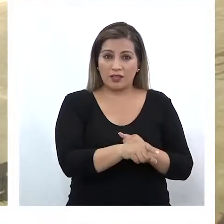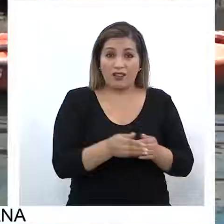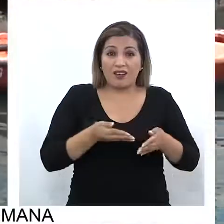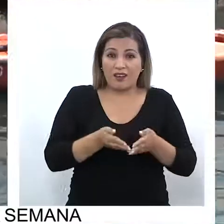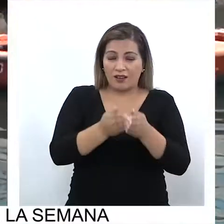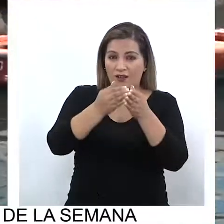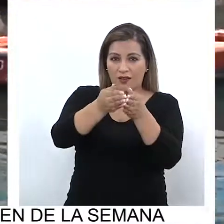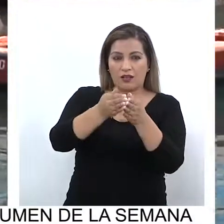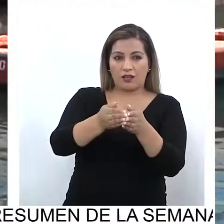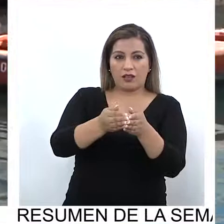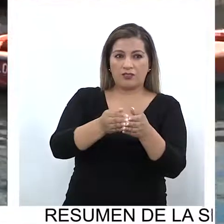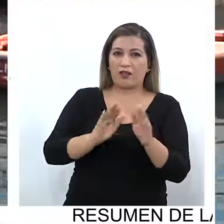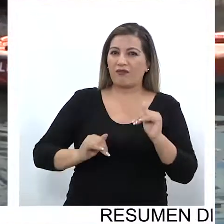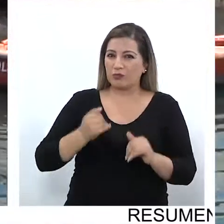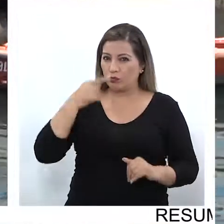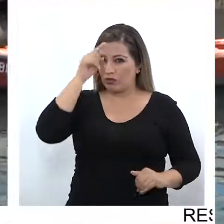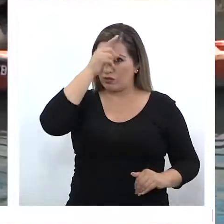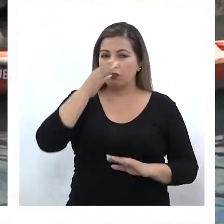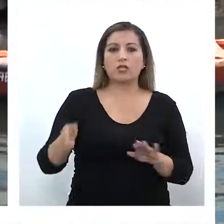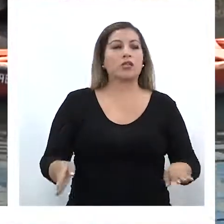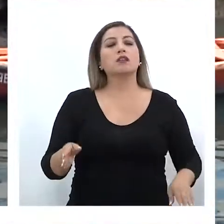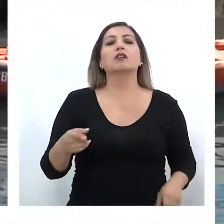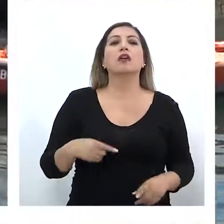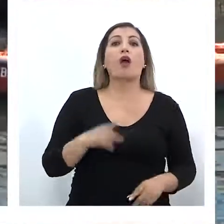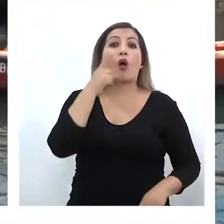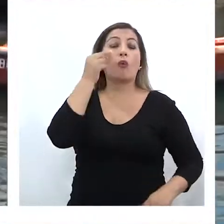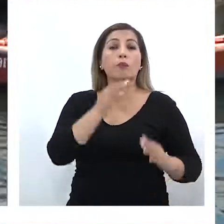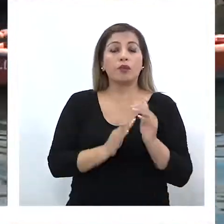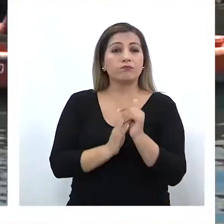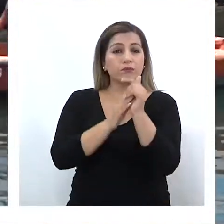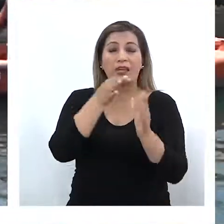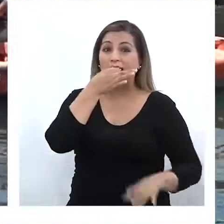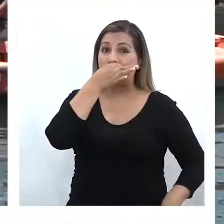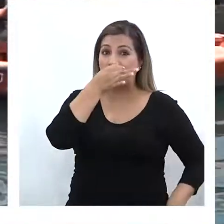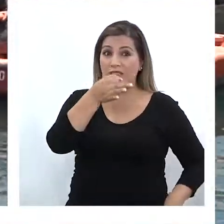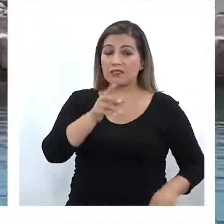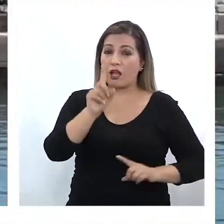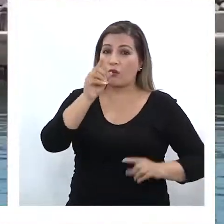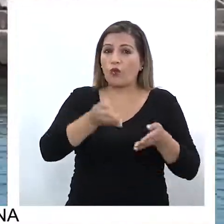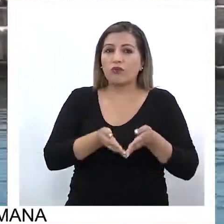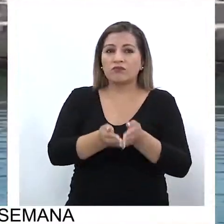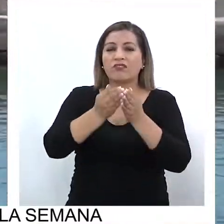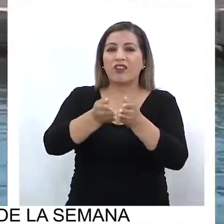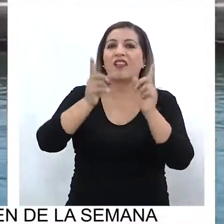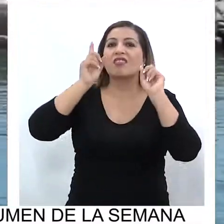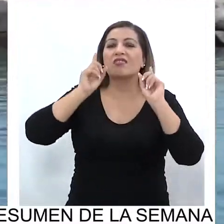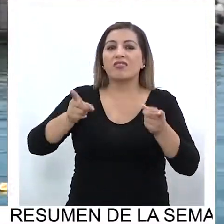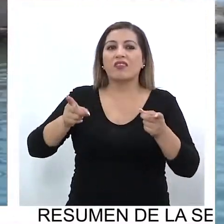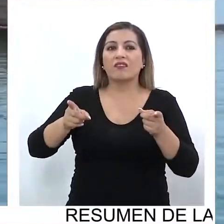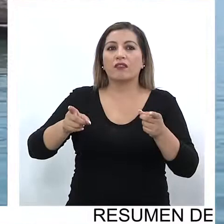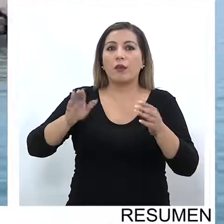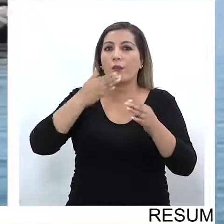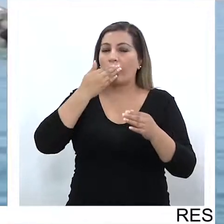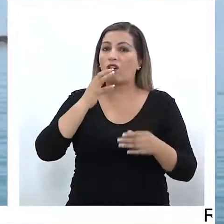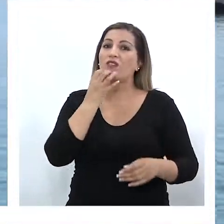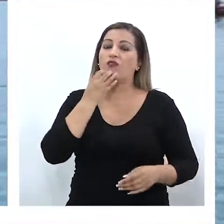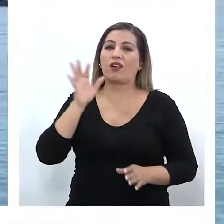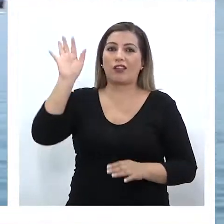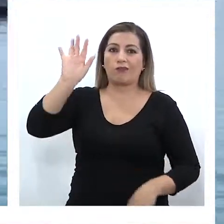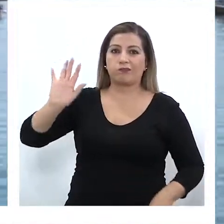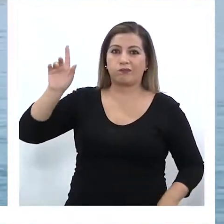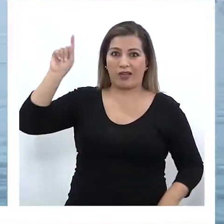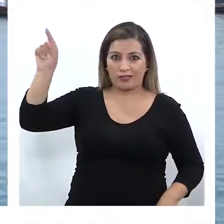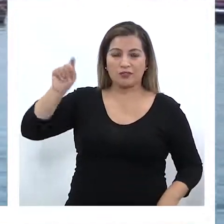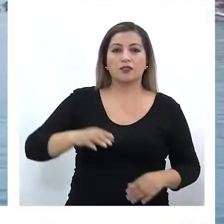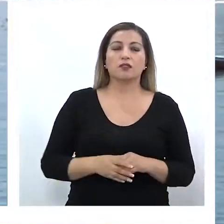de las lanchas, es tan complicado. De hecho, el dirigente señala que algunas embarcaciones debieron quedarse en Antofagasta. Y